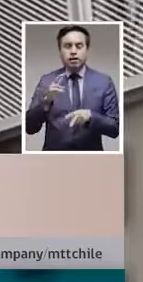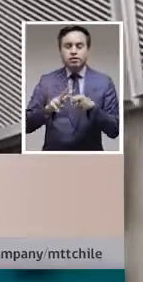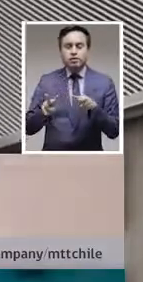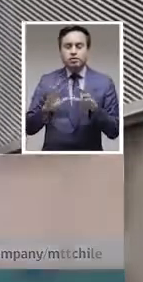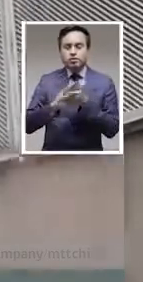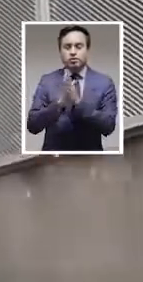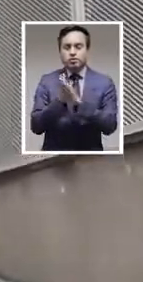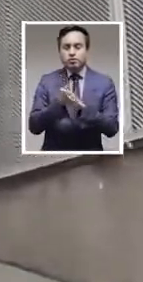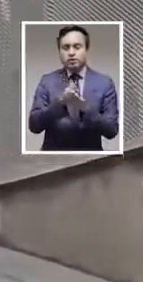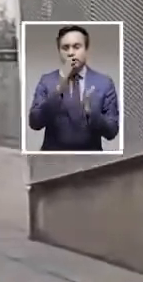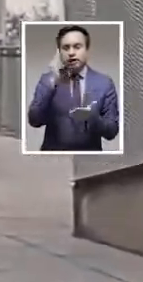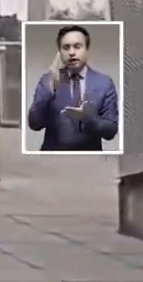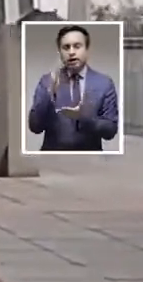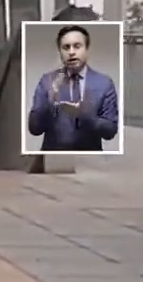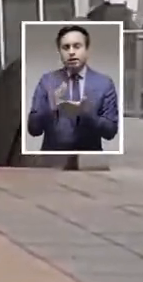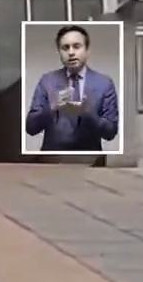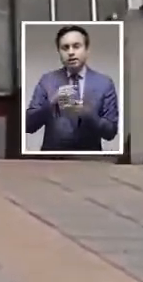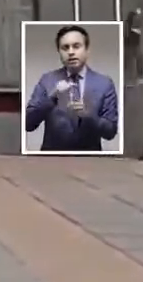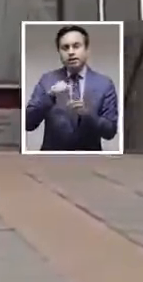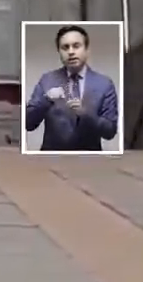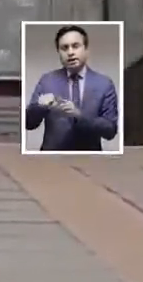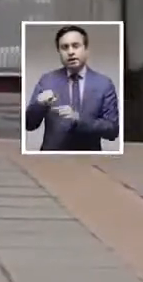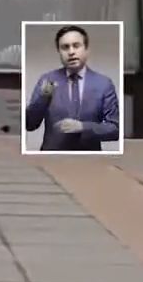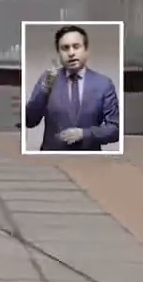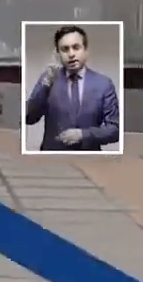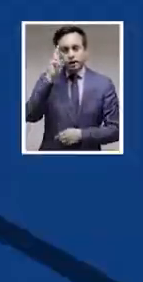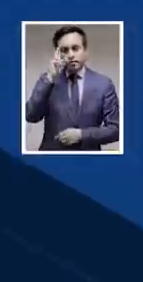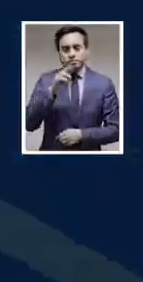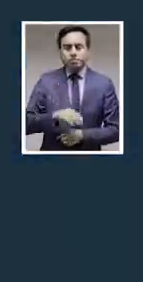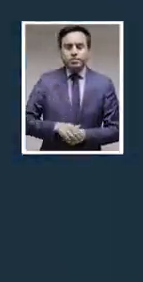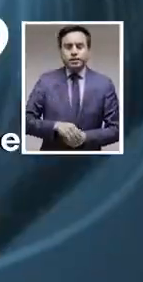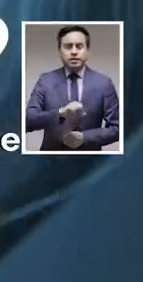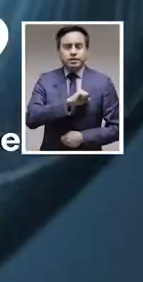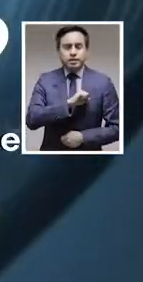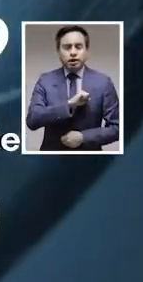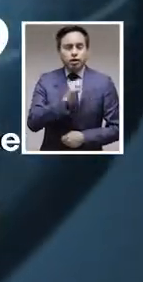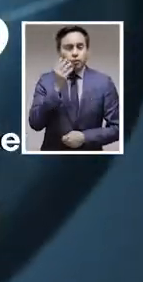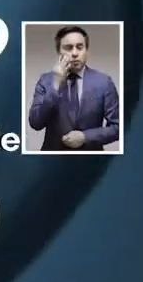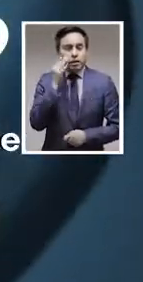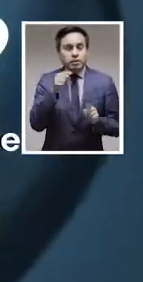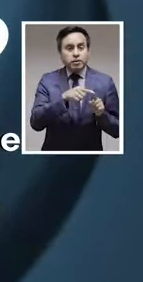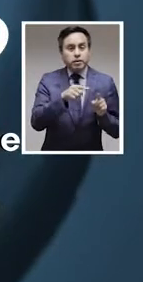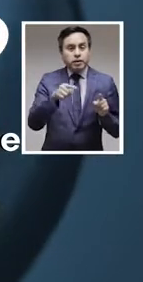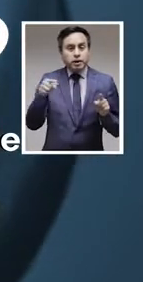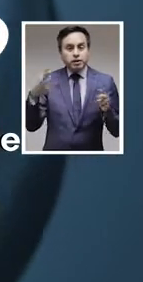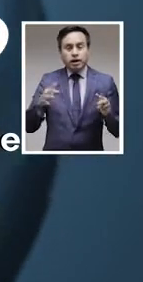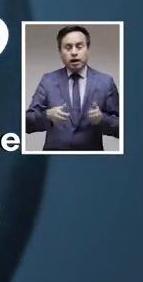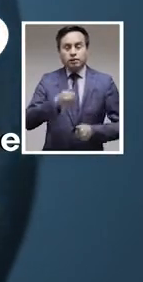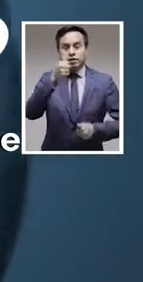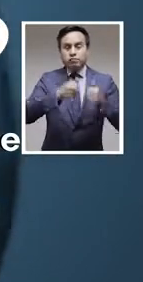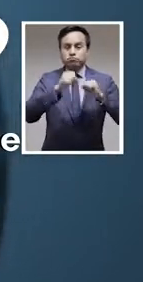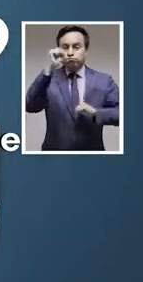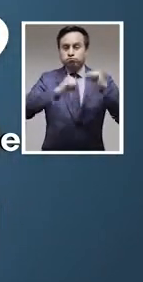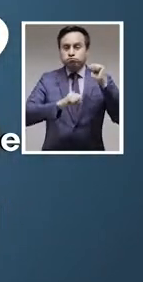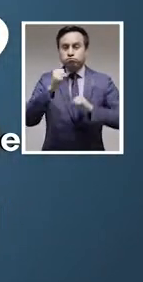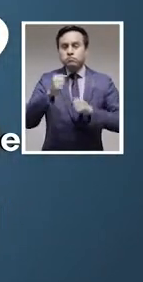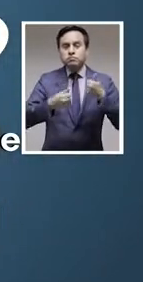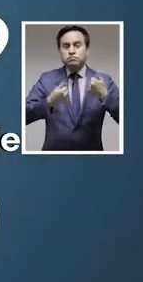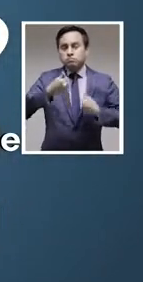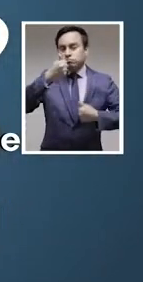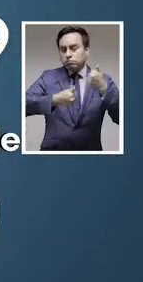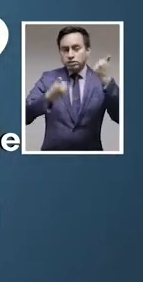prevista originalmente hasta Rancagua. En Santiago Melipilla ya se abrieron licitaciones